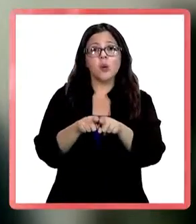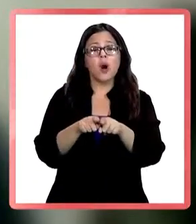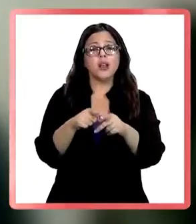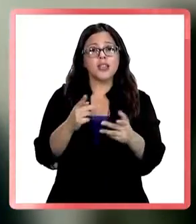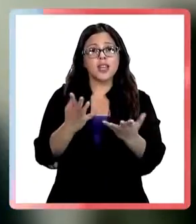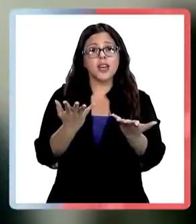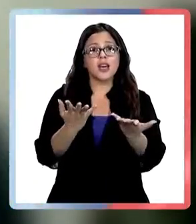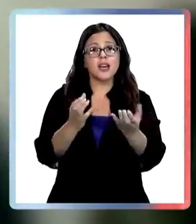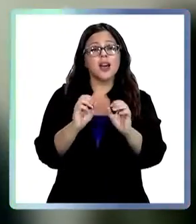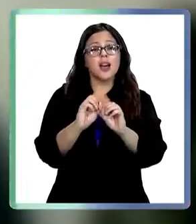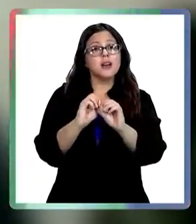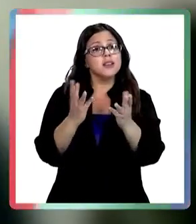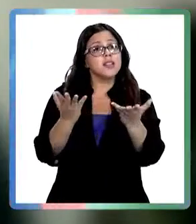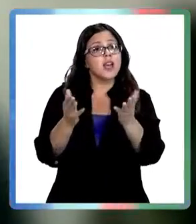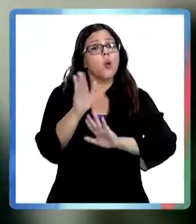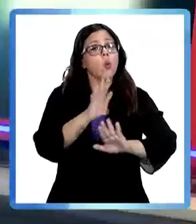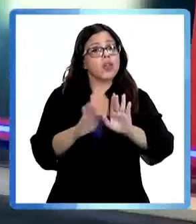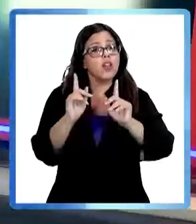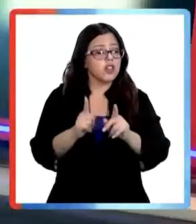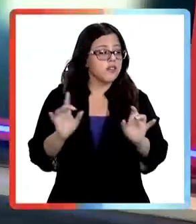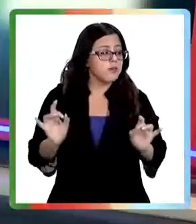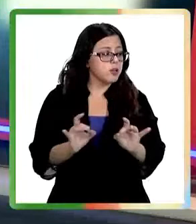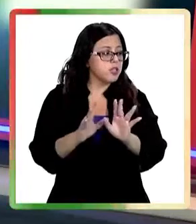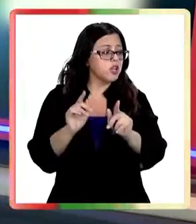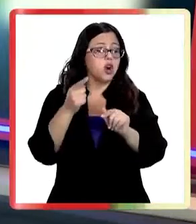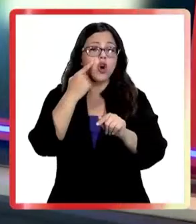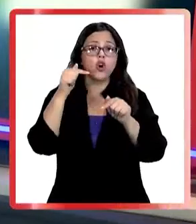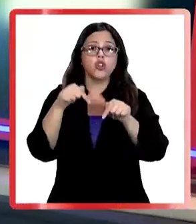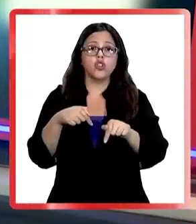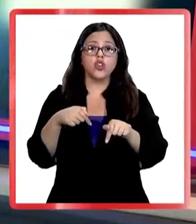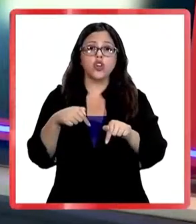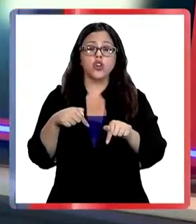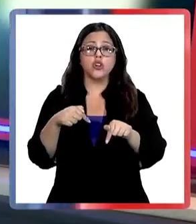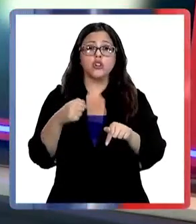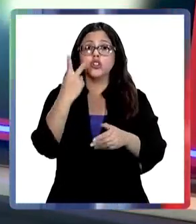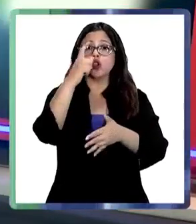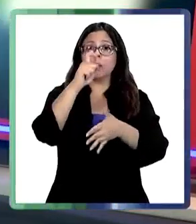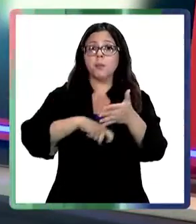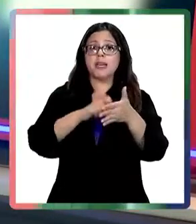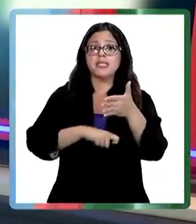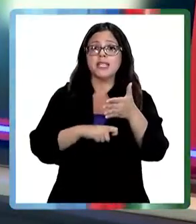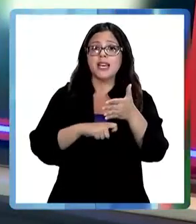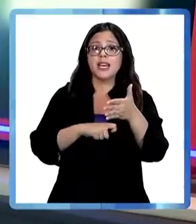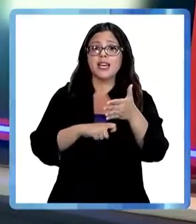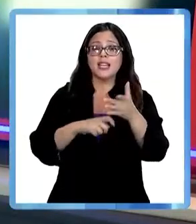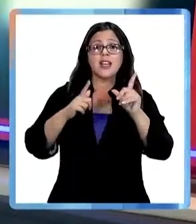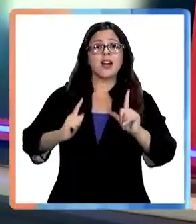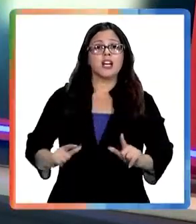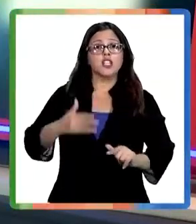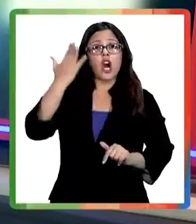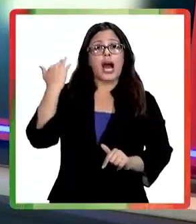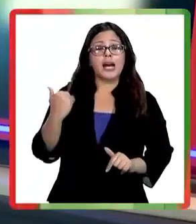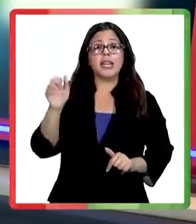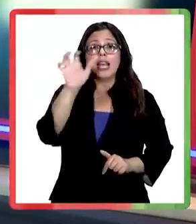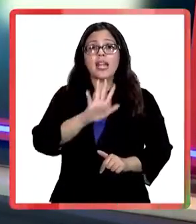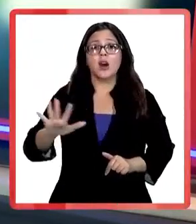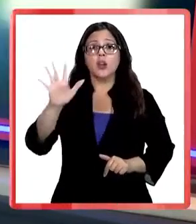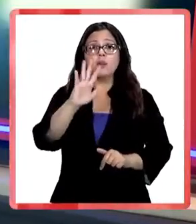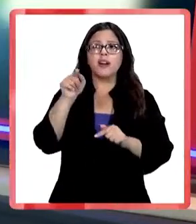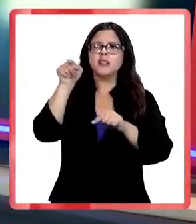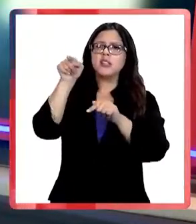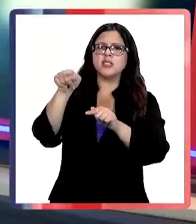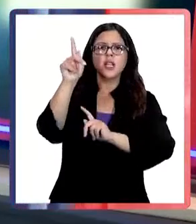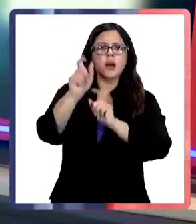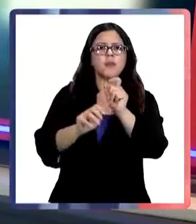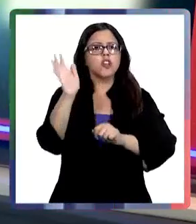algunas medidas de precaución de todas maneras. Le cuento, vengo llegando de 2 meses de vacaciones en Europa. Me llamó muchísimo la atención, allá hace mucho rato